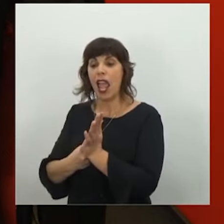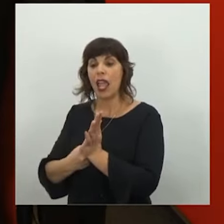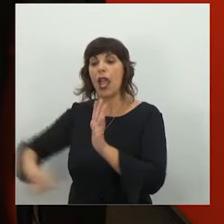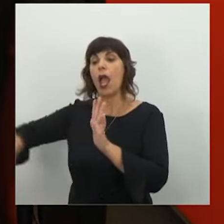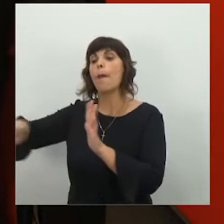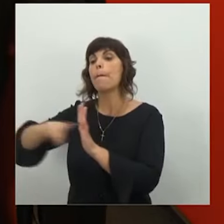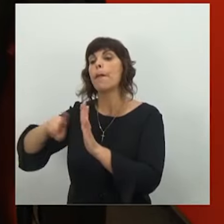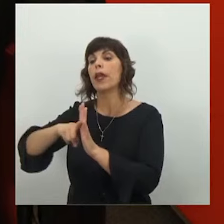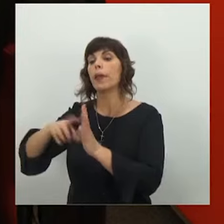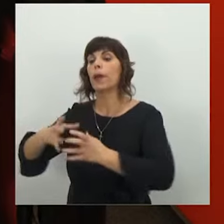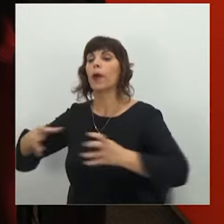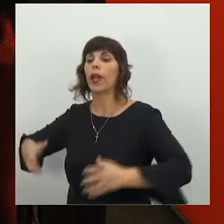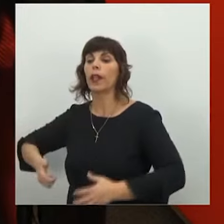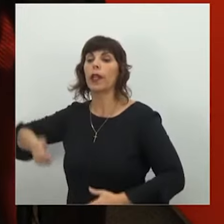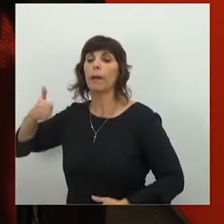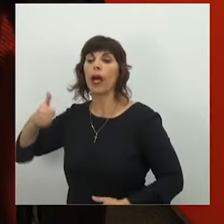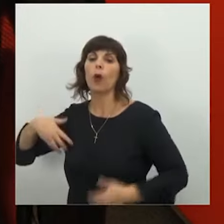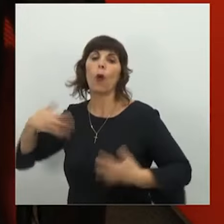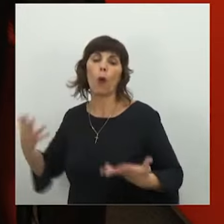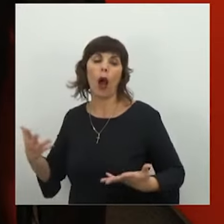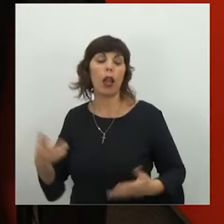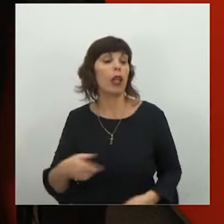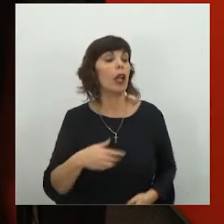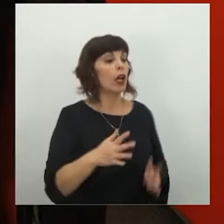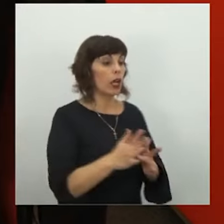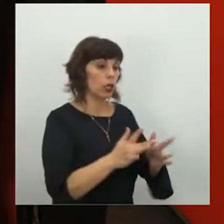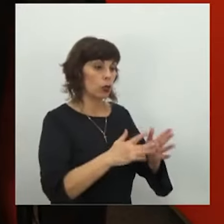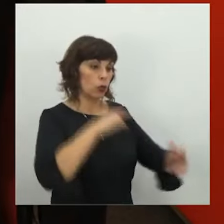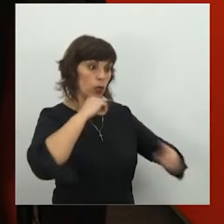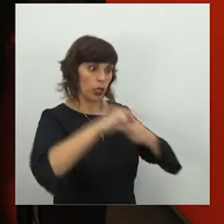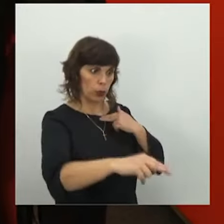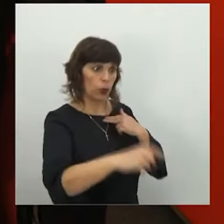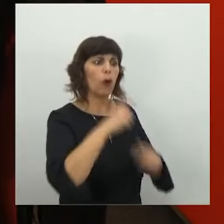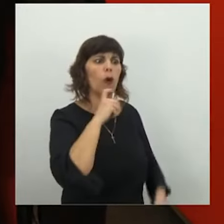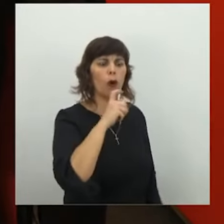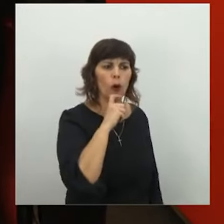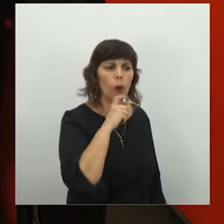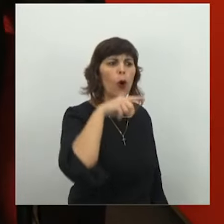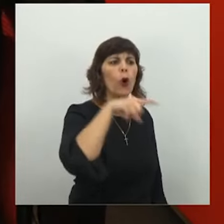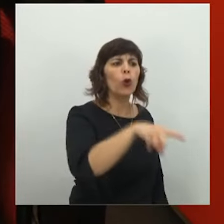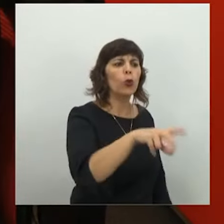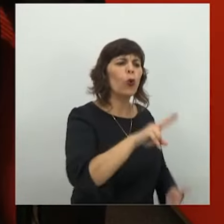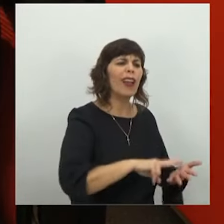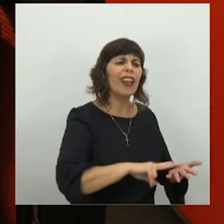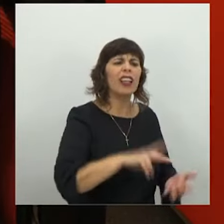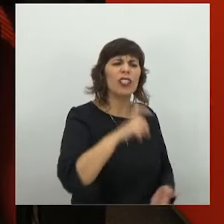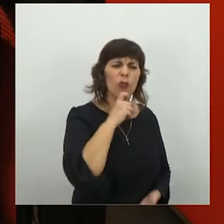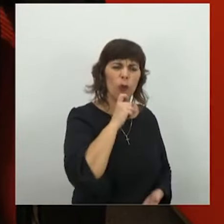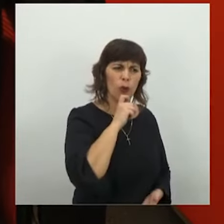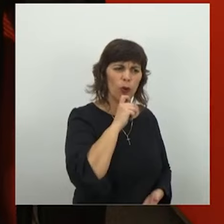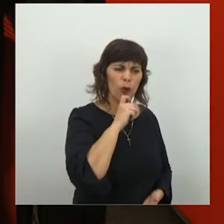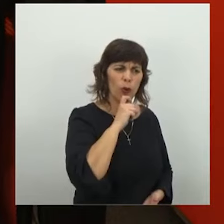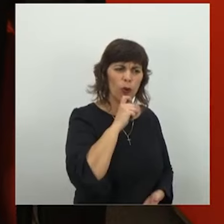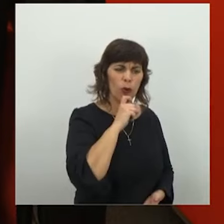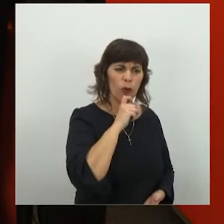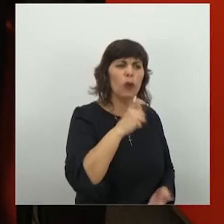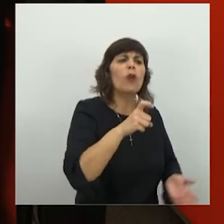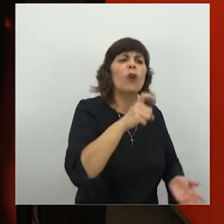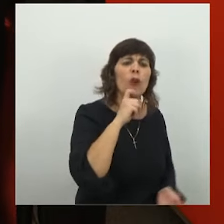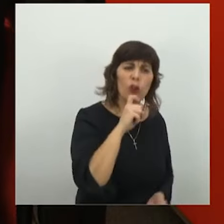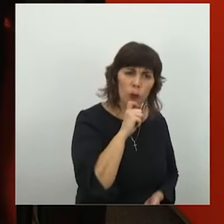no le dijo, ¿qué lees? Él no le dijo, ¿cuánto lees? Él le preguntó, ¿cómo lees? ¿Sabes, querido